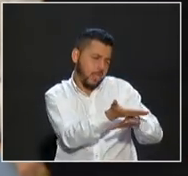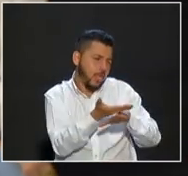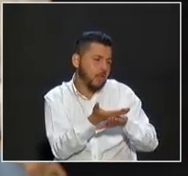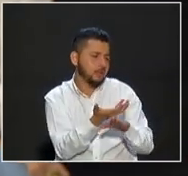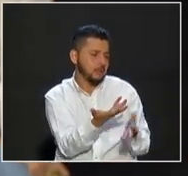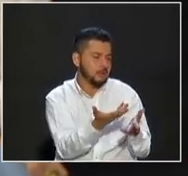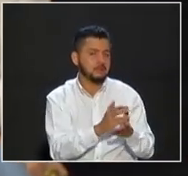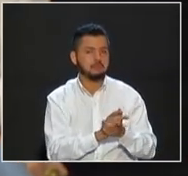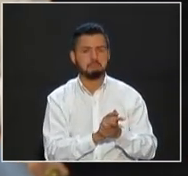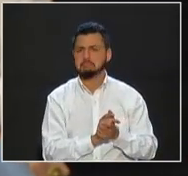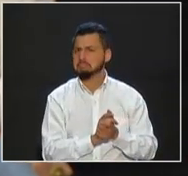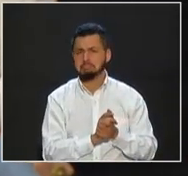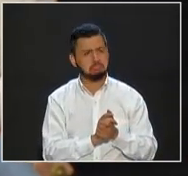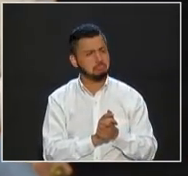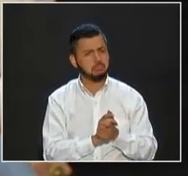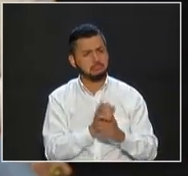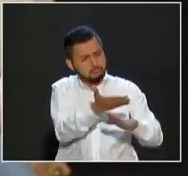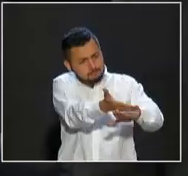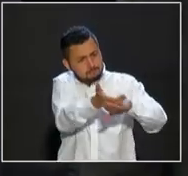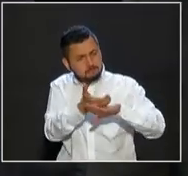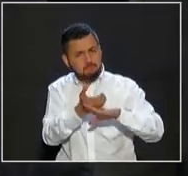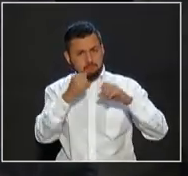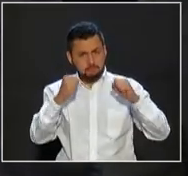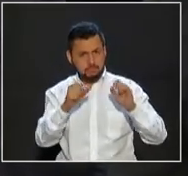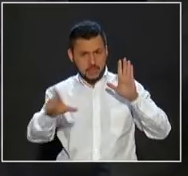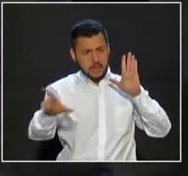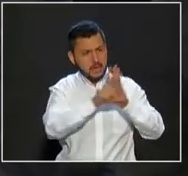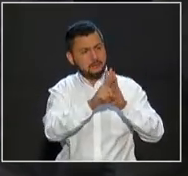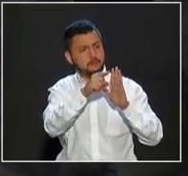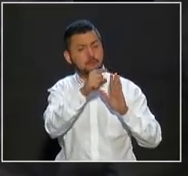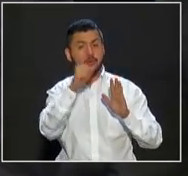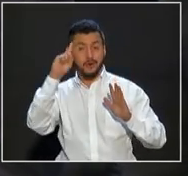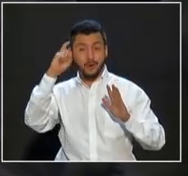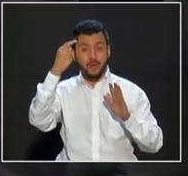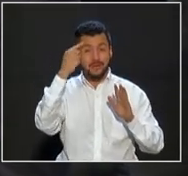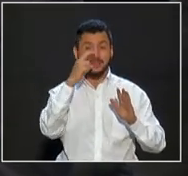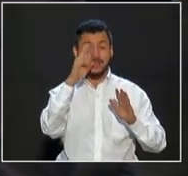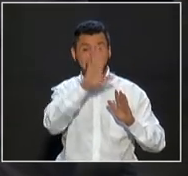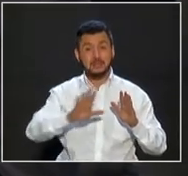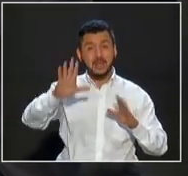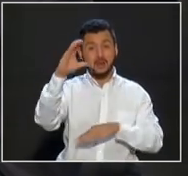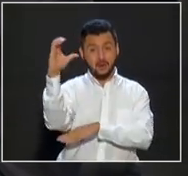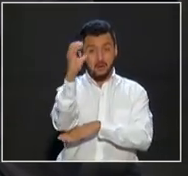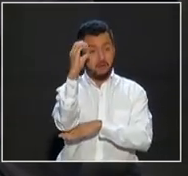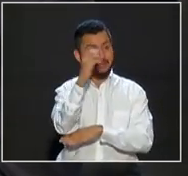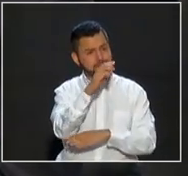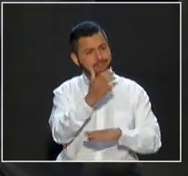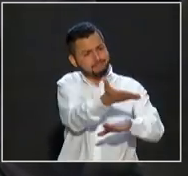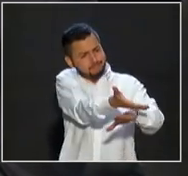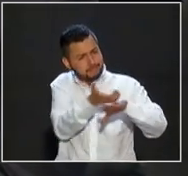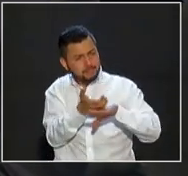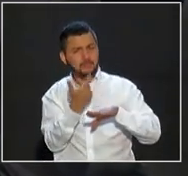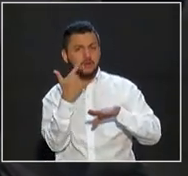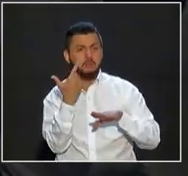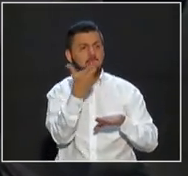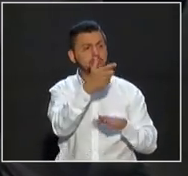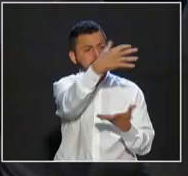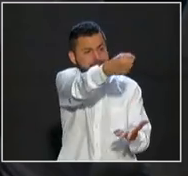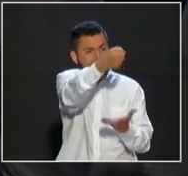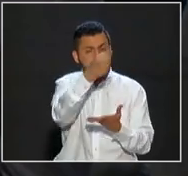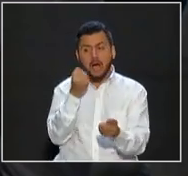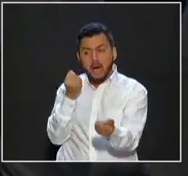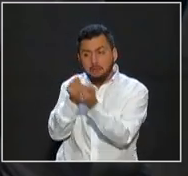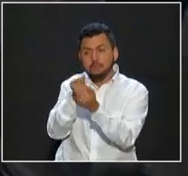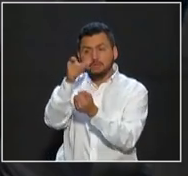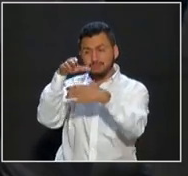al gobierno nacional hay que demandarlo judicialmente y alcampo acompañar a las comunidades para obligarlos a que pongan los recursos que están en el contrato